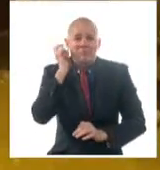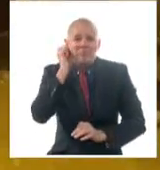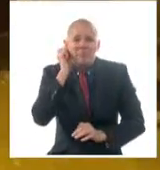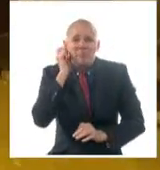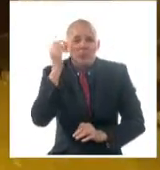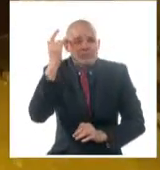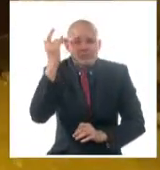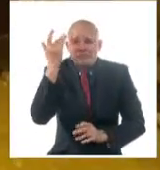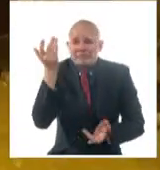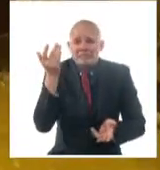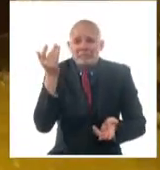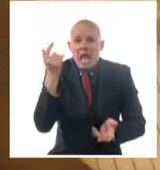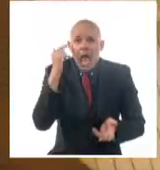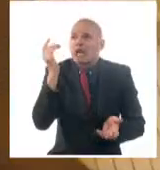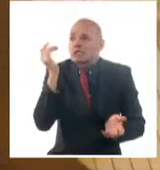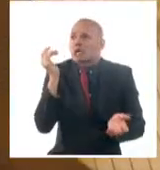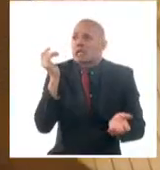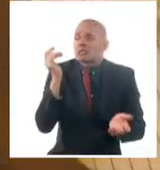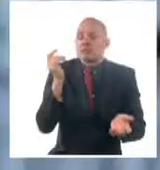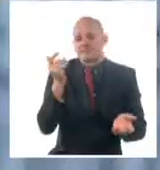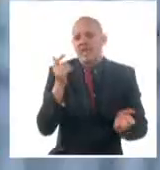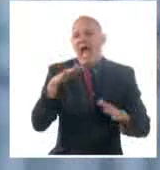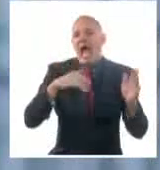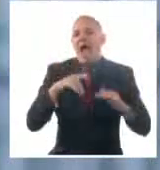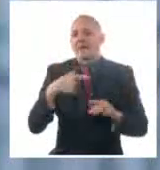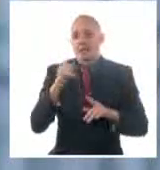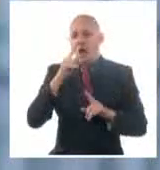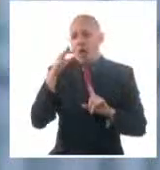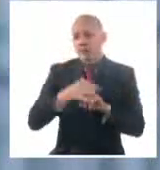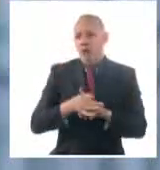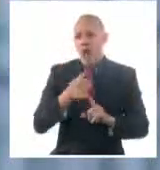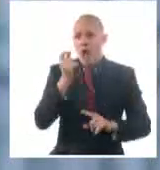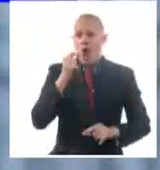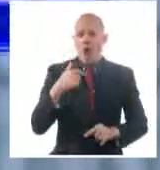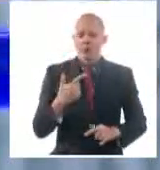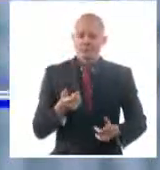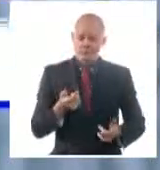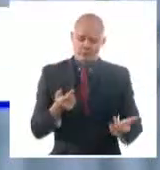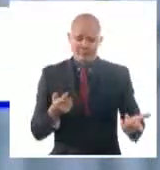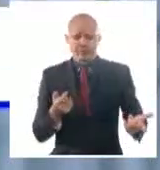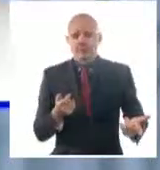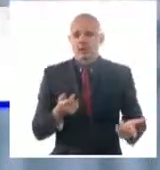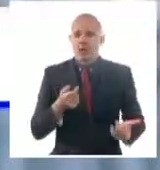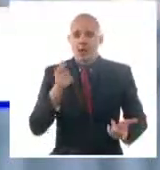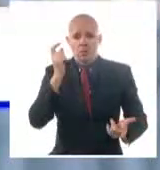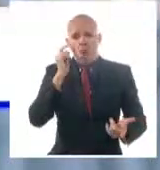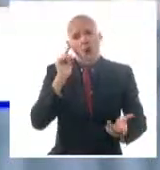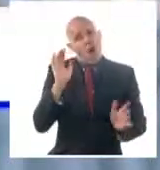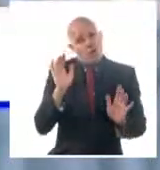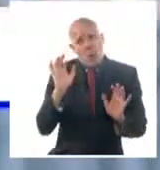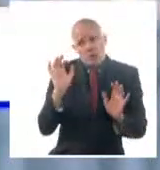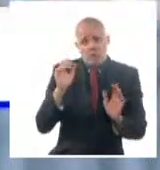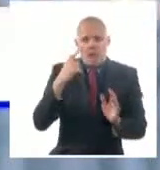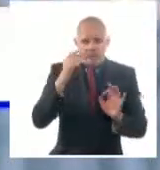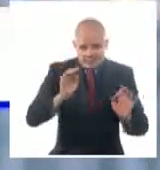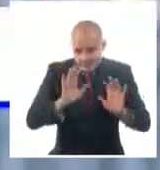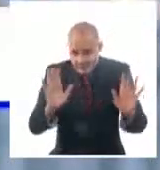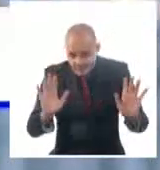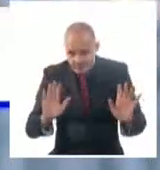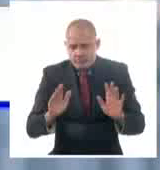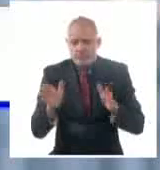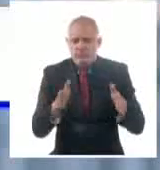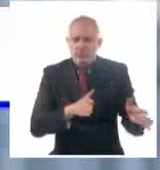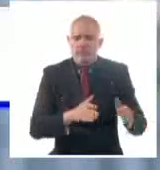de negociar el uso del método anticonceptivo, en fin. Nosotros hemos considerado que hay causas asociadas sobre todo al hecho